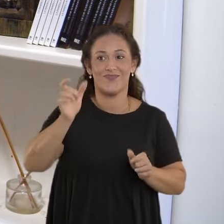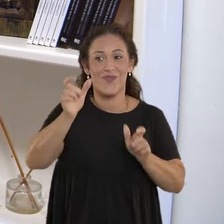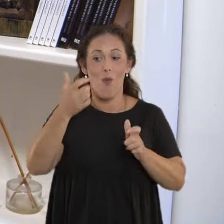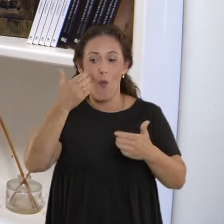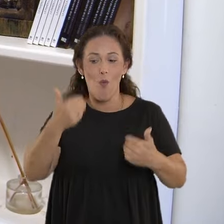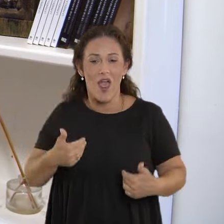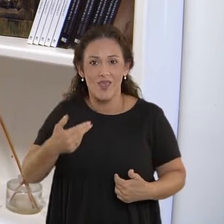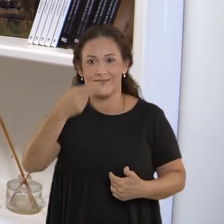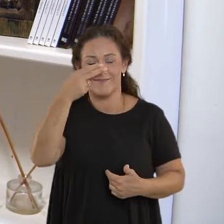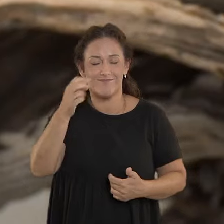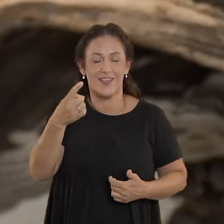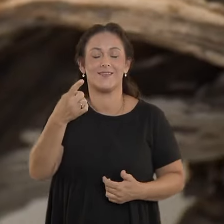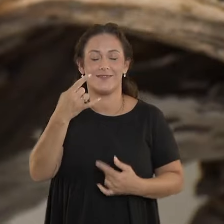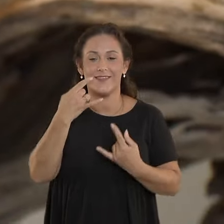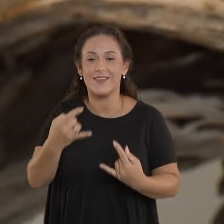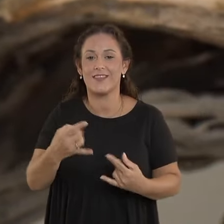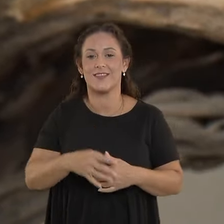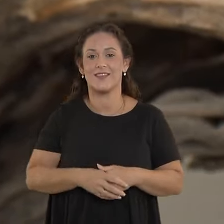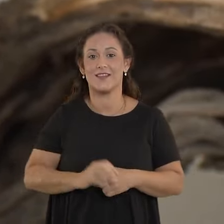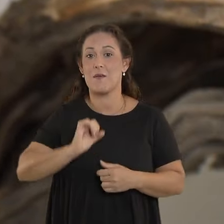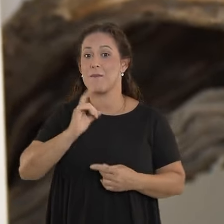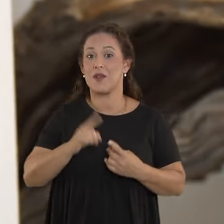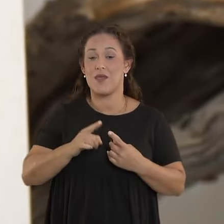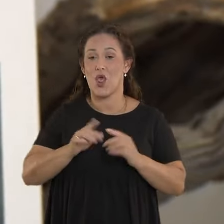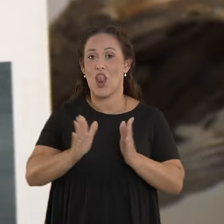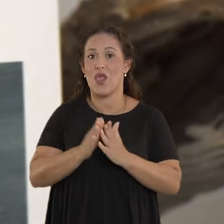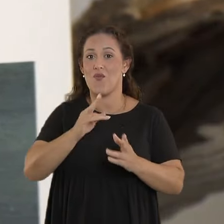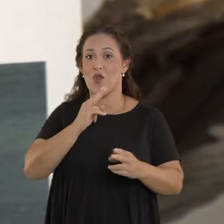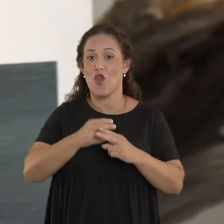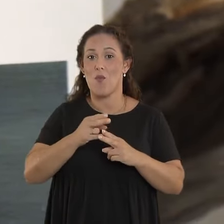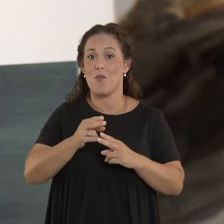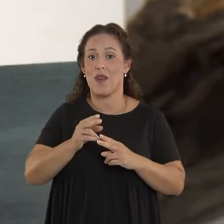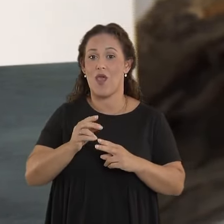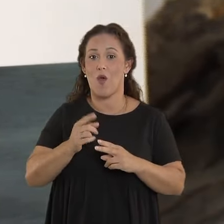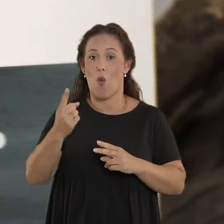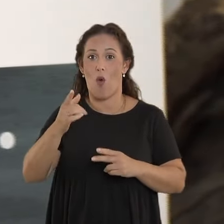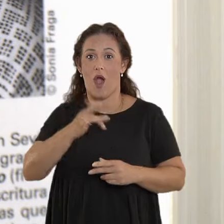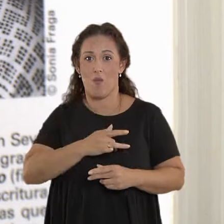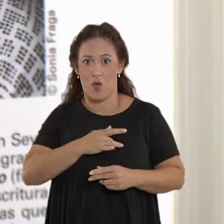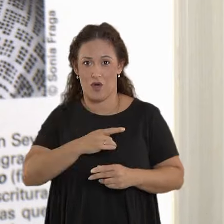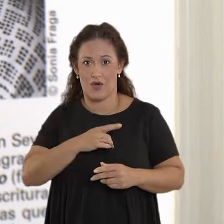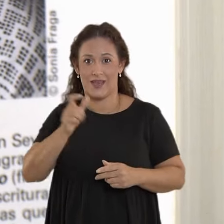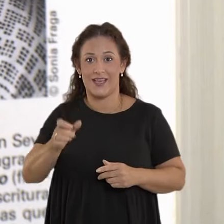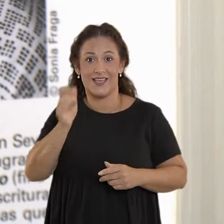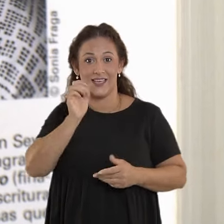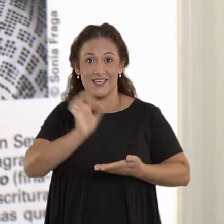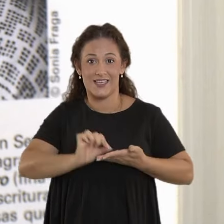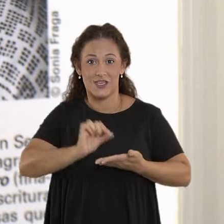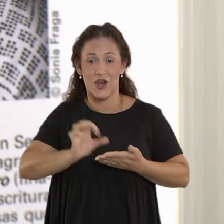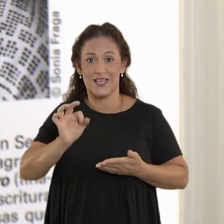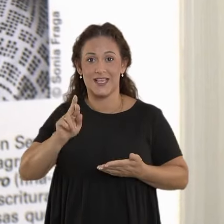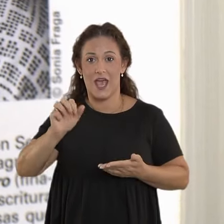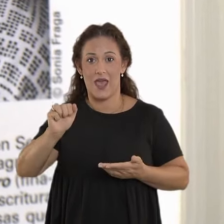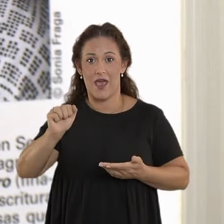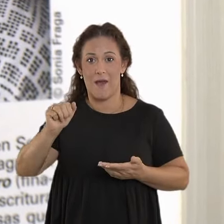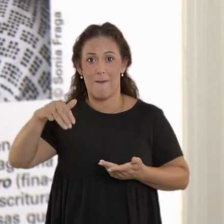interesa al ser humano. De entrada tenemos Un amor, de Sara Més, el último gran éxito